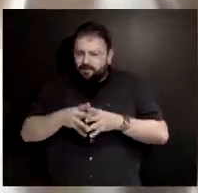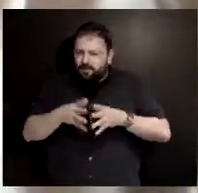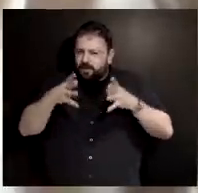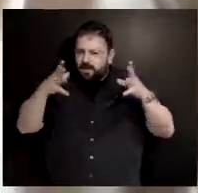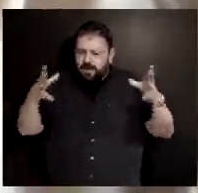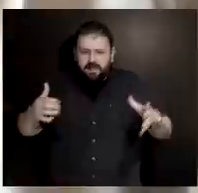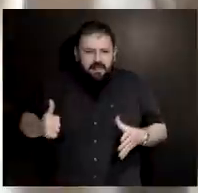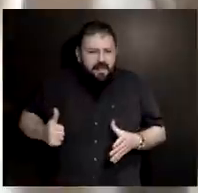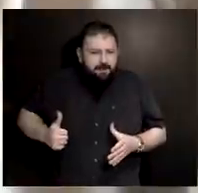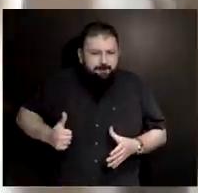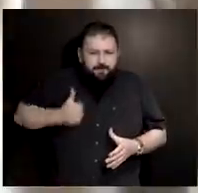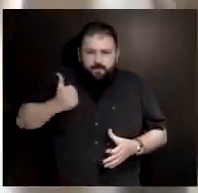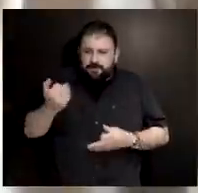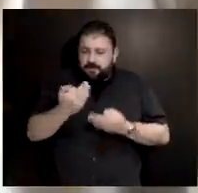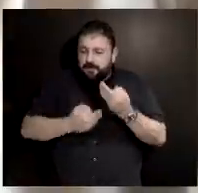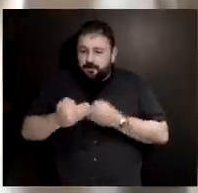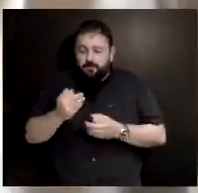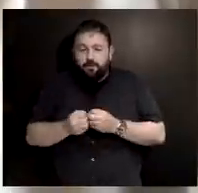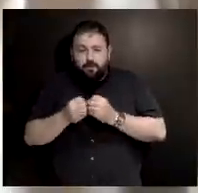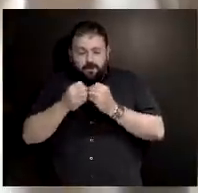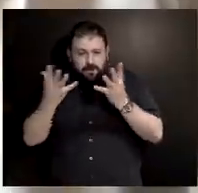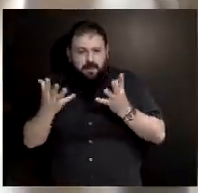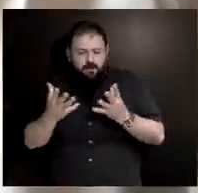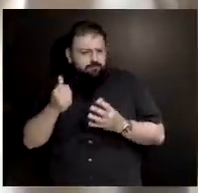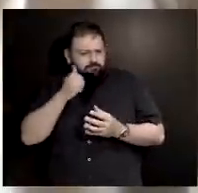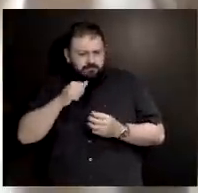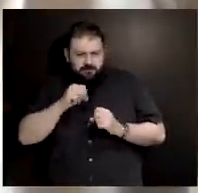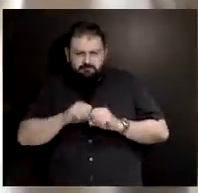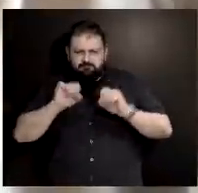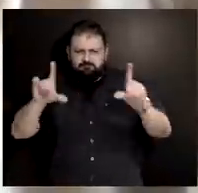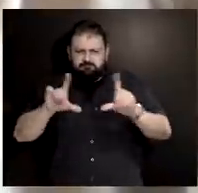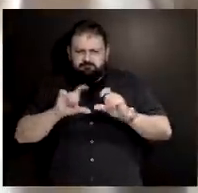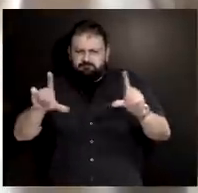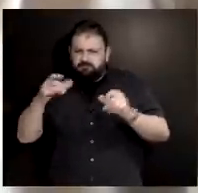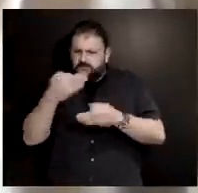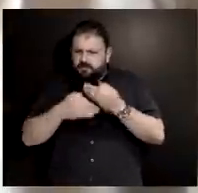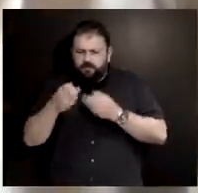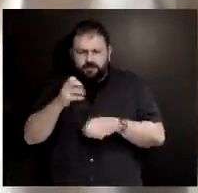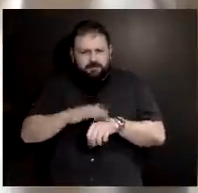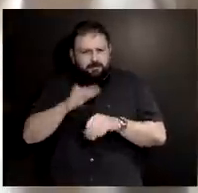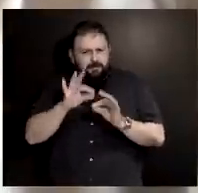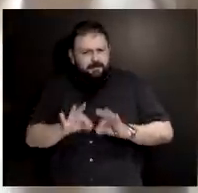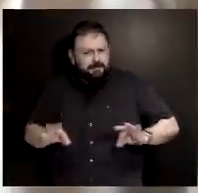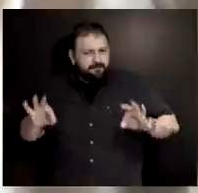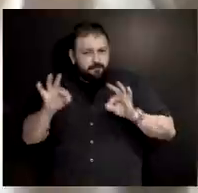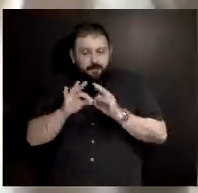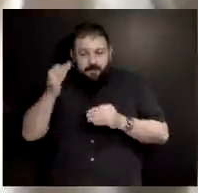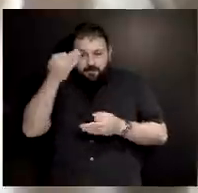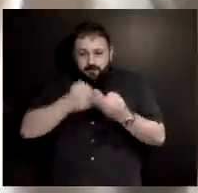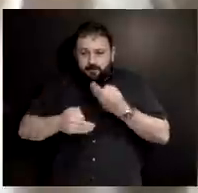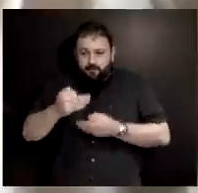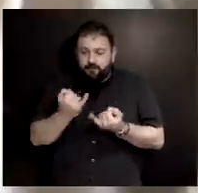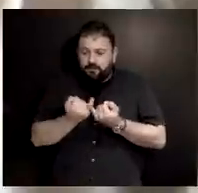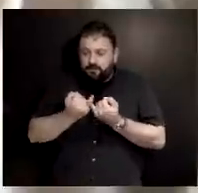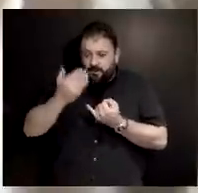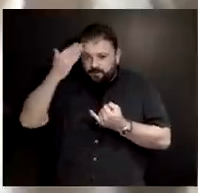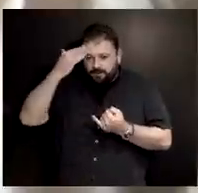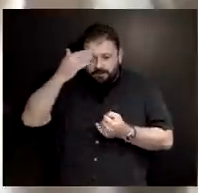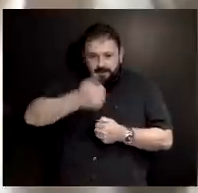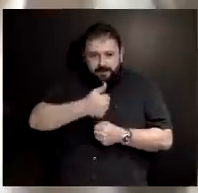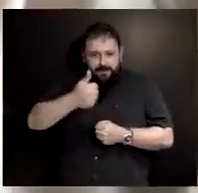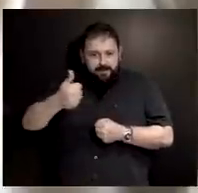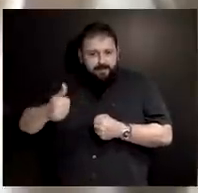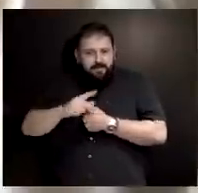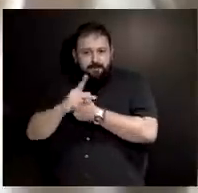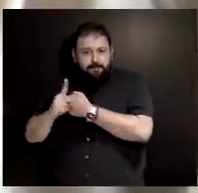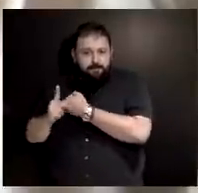aprovechando unas extravaganas que seguramente les vamos a transmitir los momentos más importantes, los entrenamientos más importantes de los líderes de cada país que visitemos.